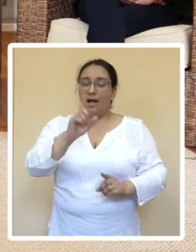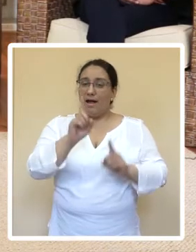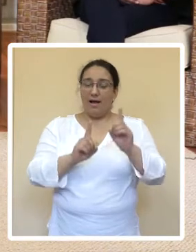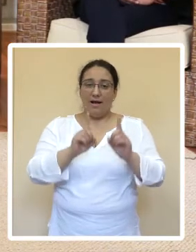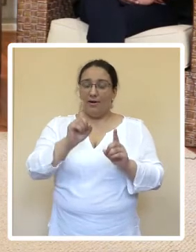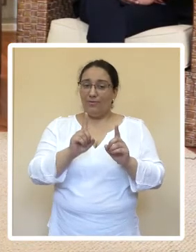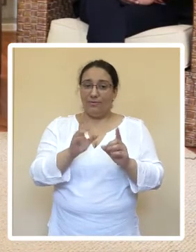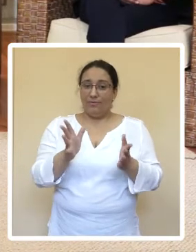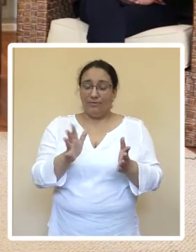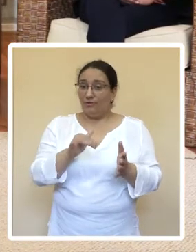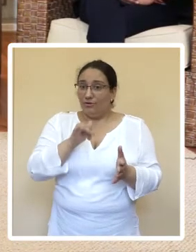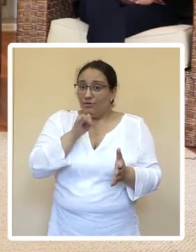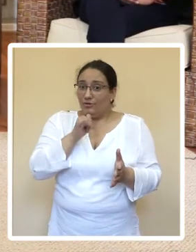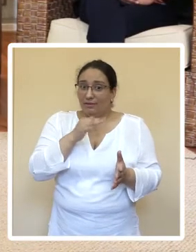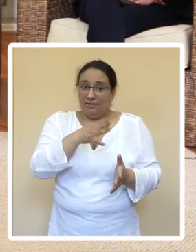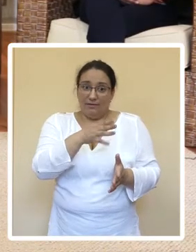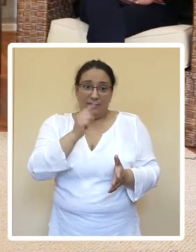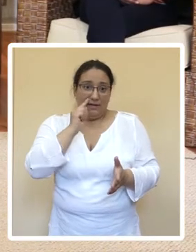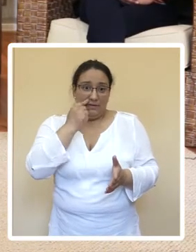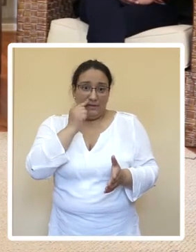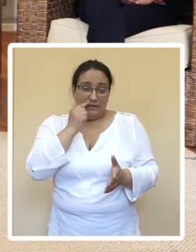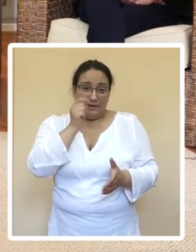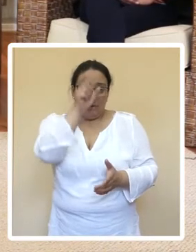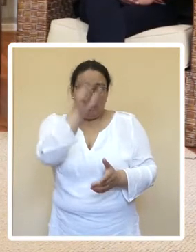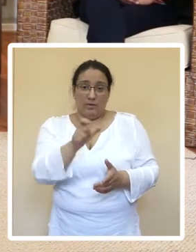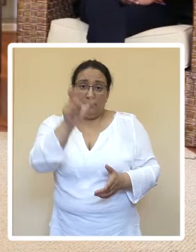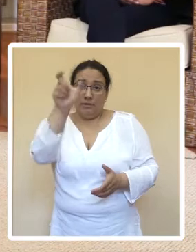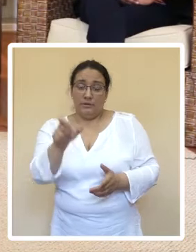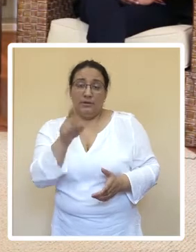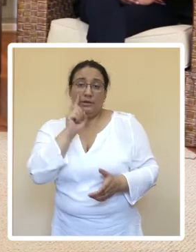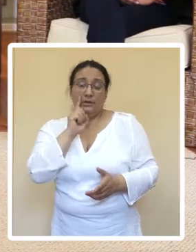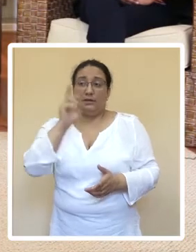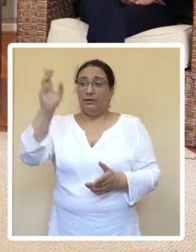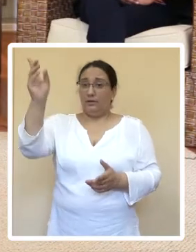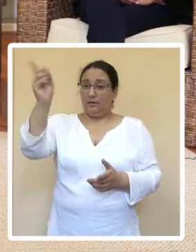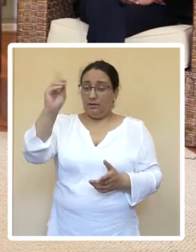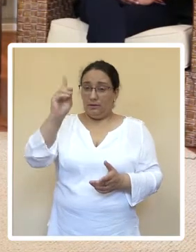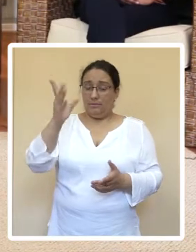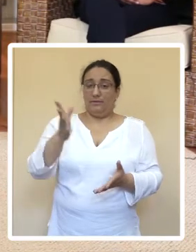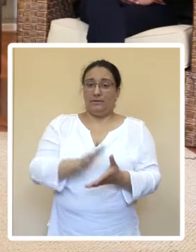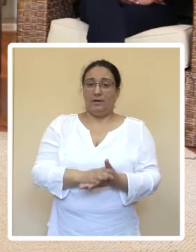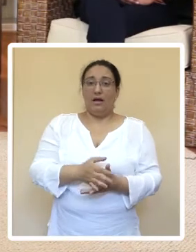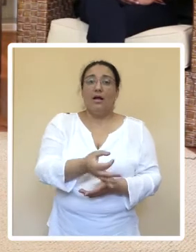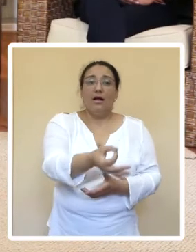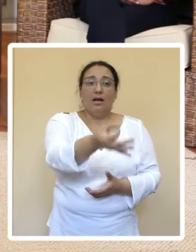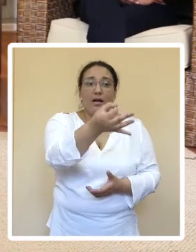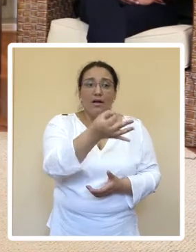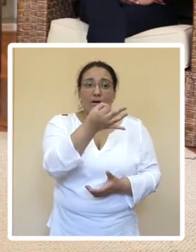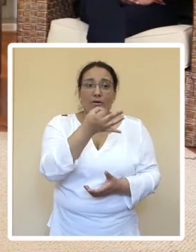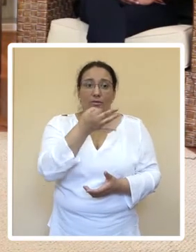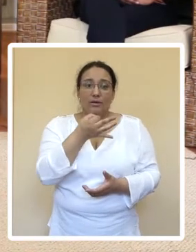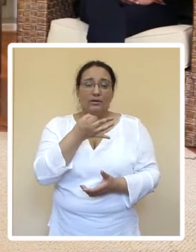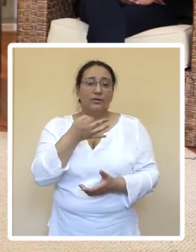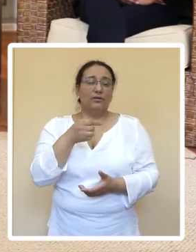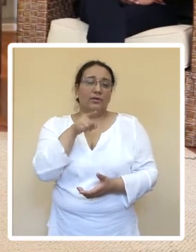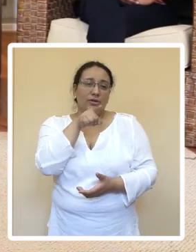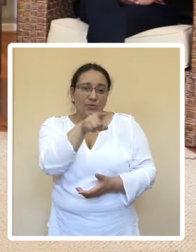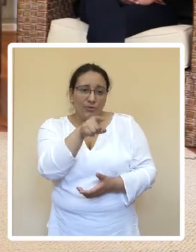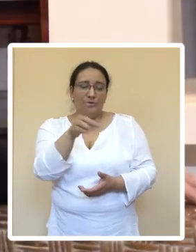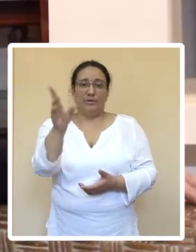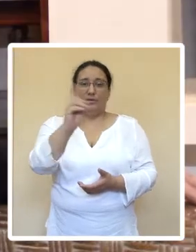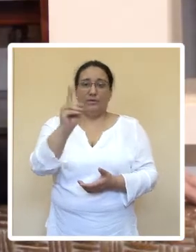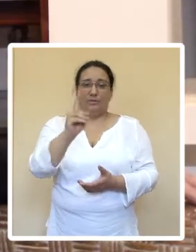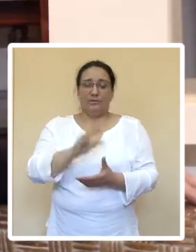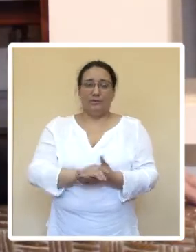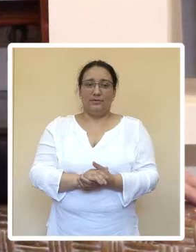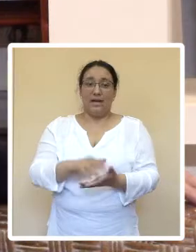muchos nos han dado cuenta que acá Francisca es una persona que tiene discapacidad. Cuéntanos un poco en qué consiste tu discapacidad,